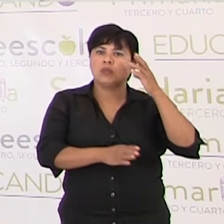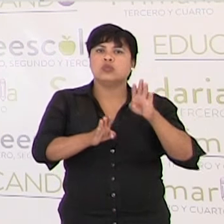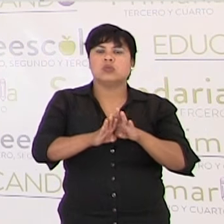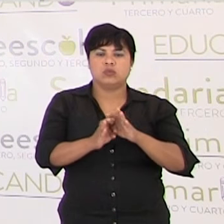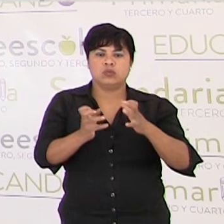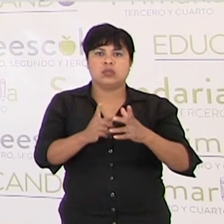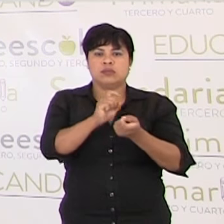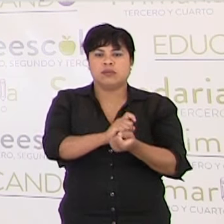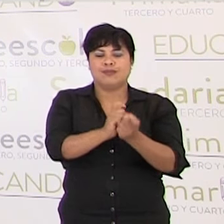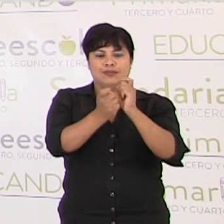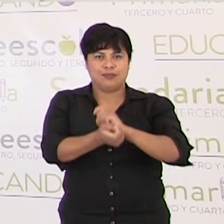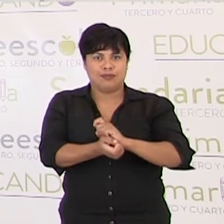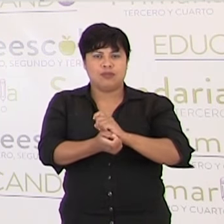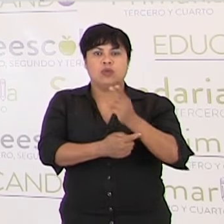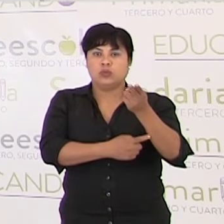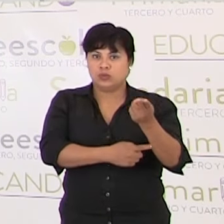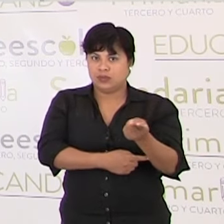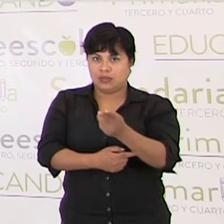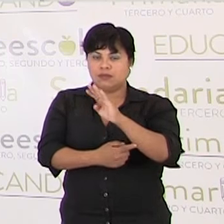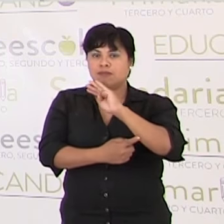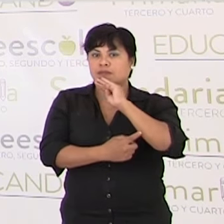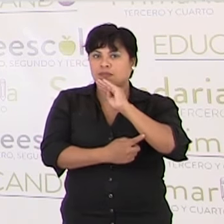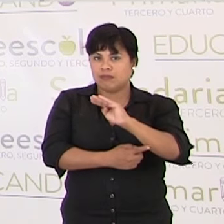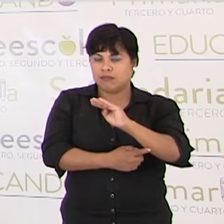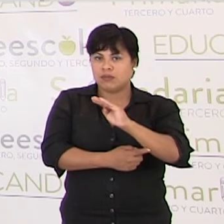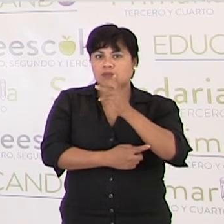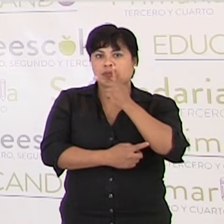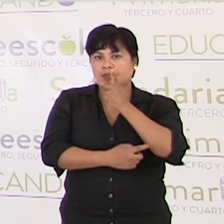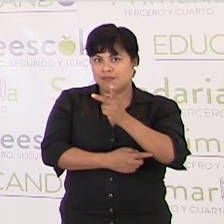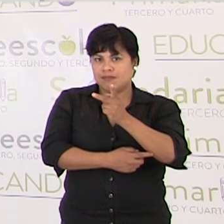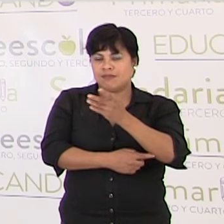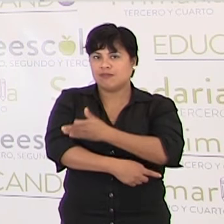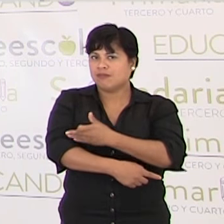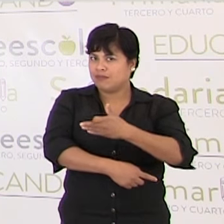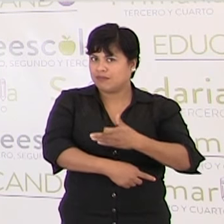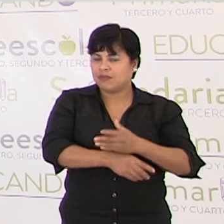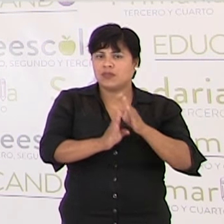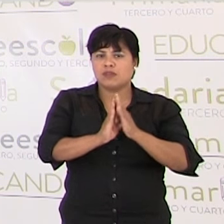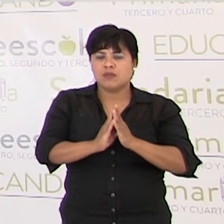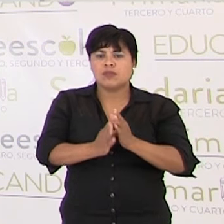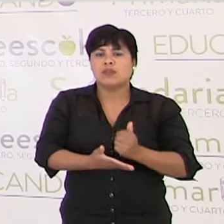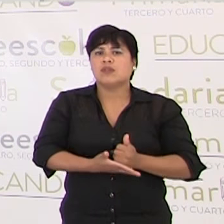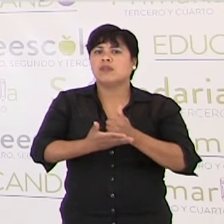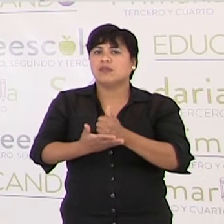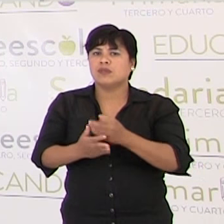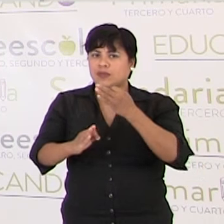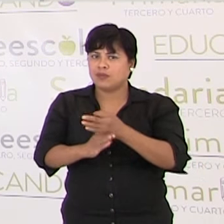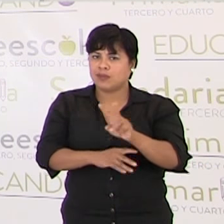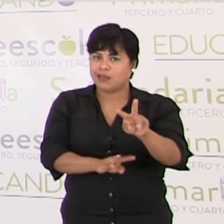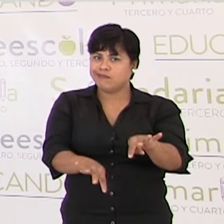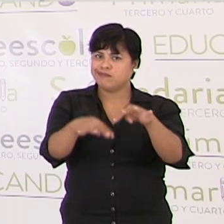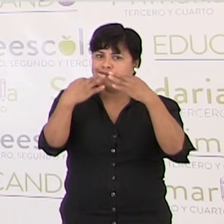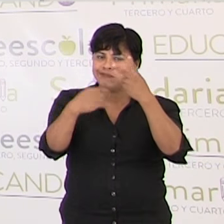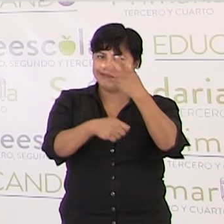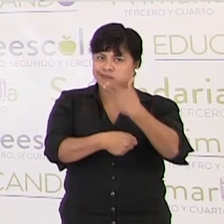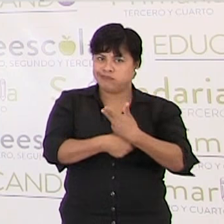la traducción. Usted, madre de familia, padre de familia, que nos está sintonizando día a